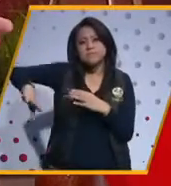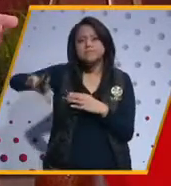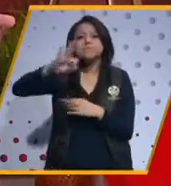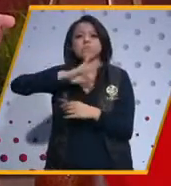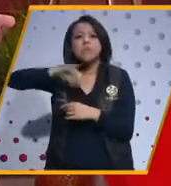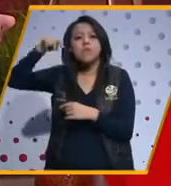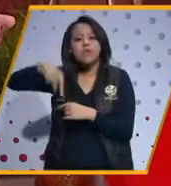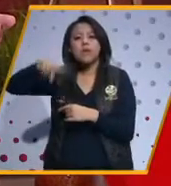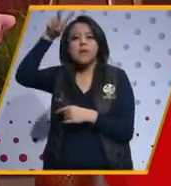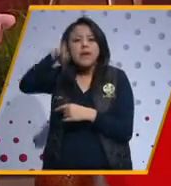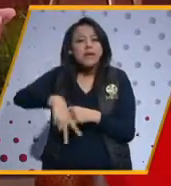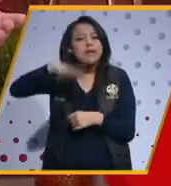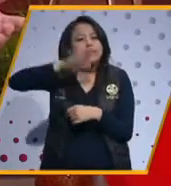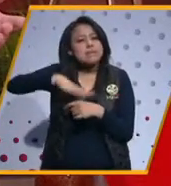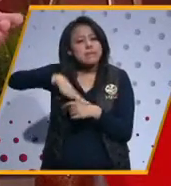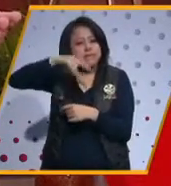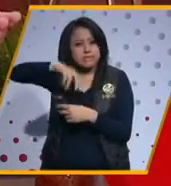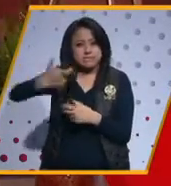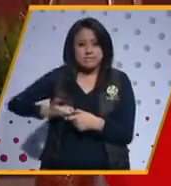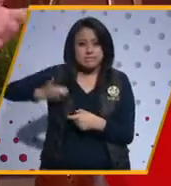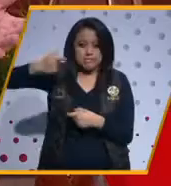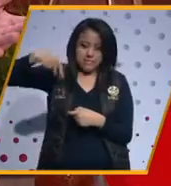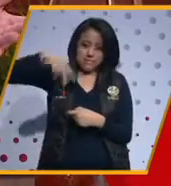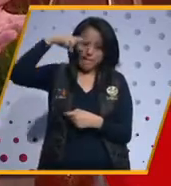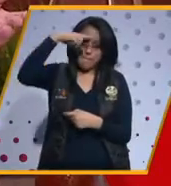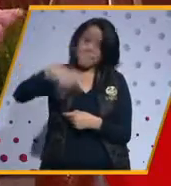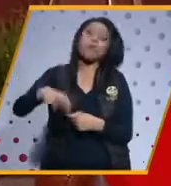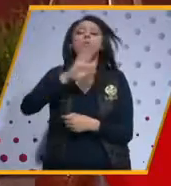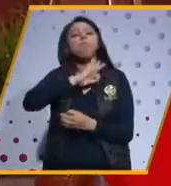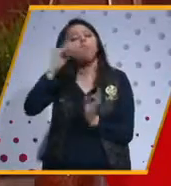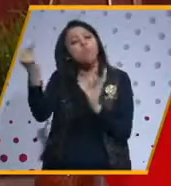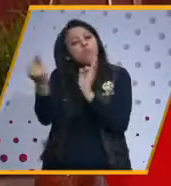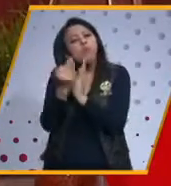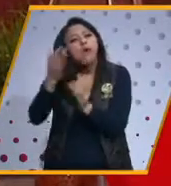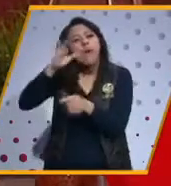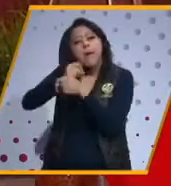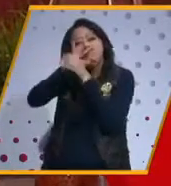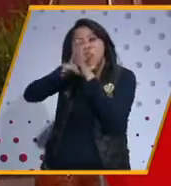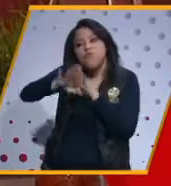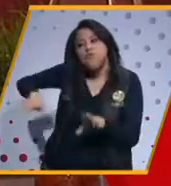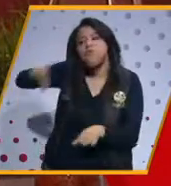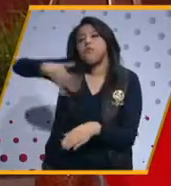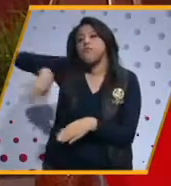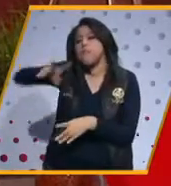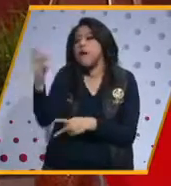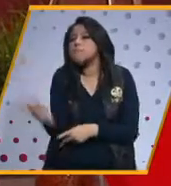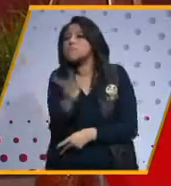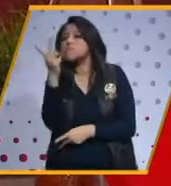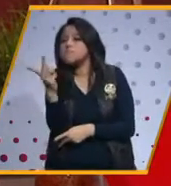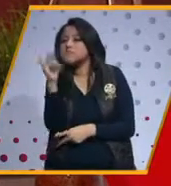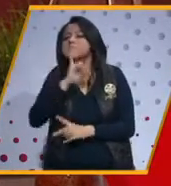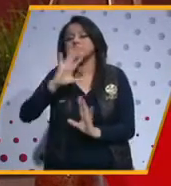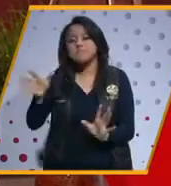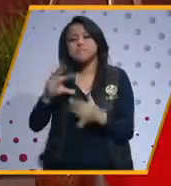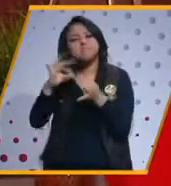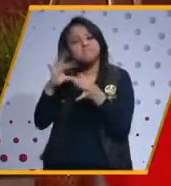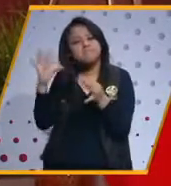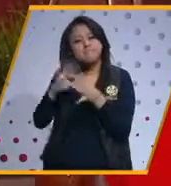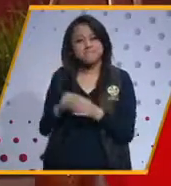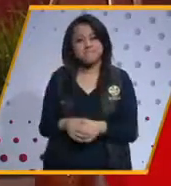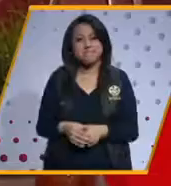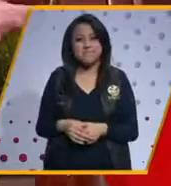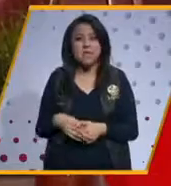de ayuda financiera en México. Hay que acercarse, hay que informarse, como tú lo dices, que estén autorizadas